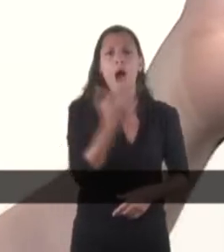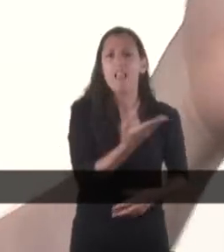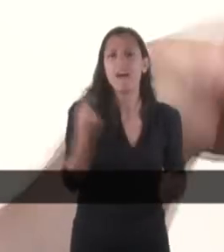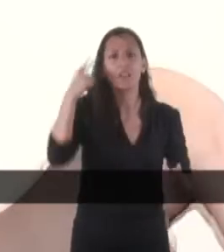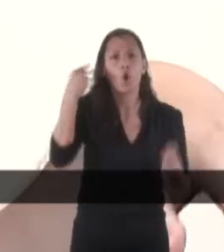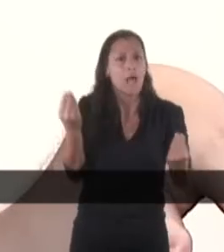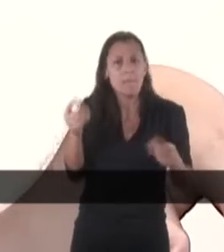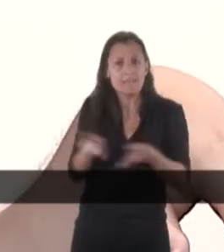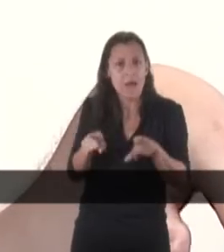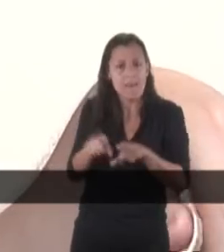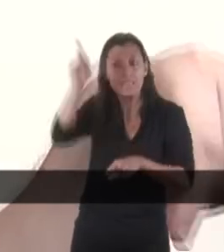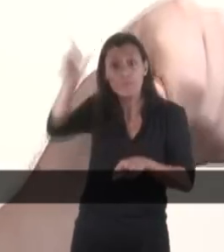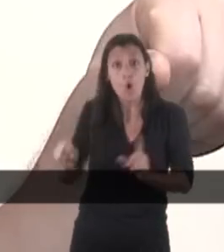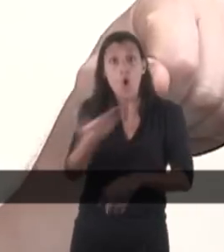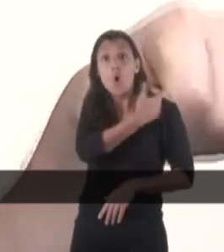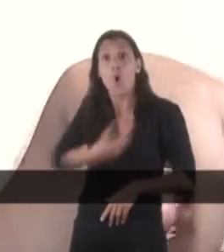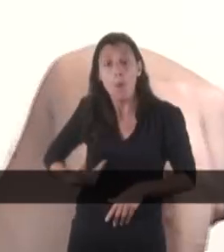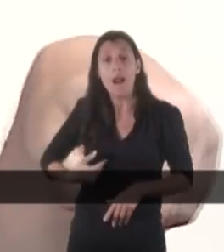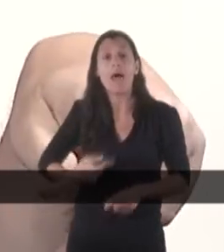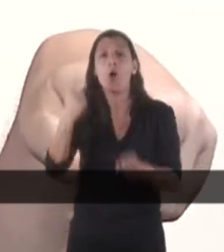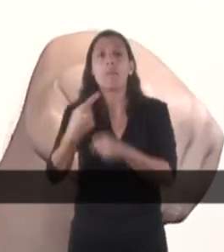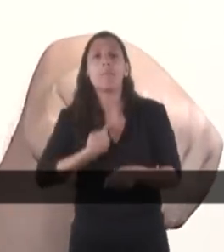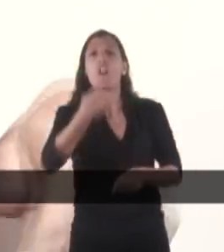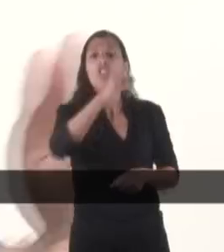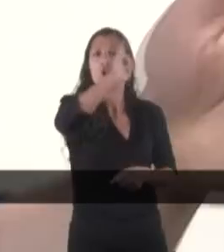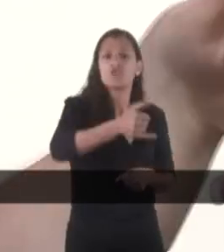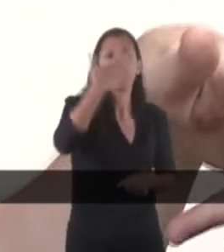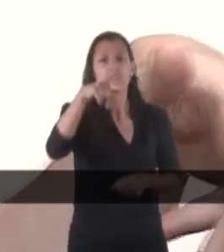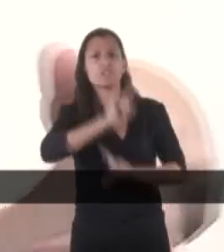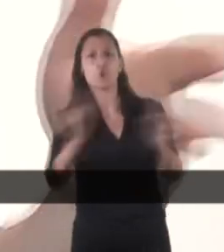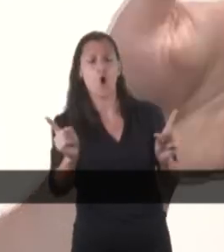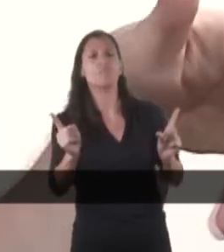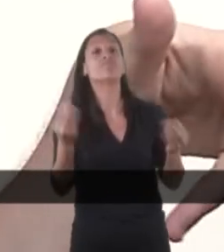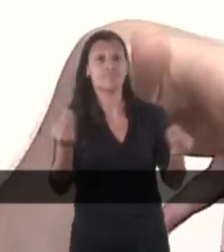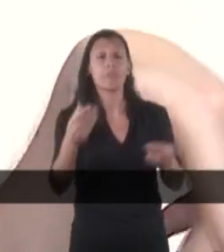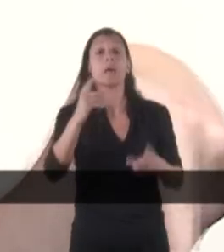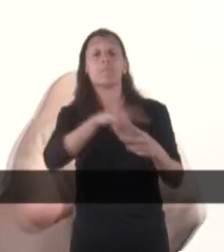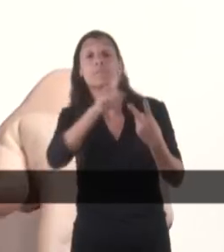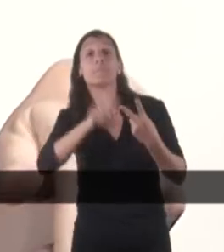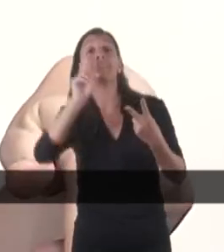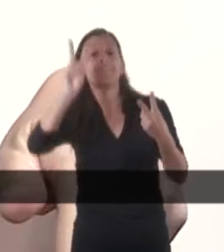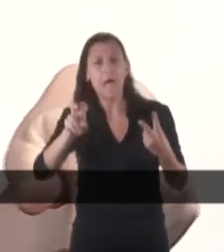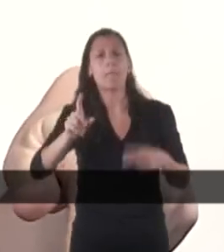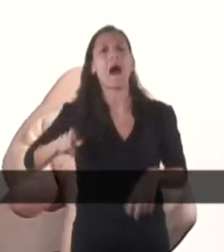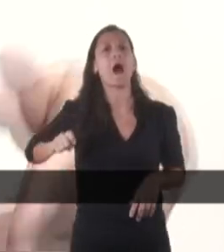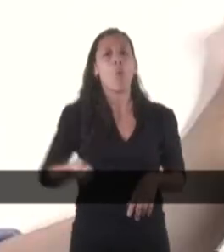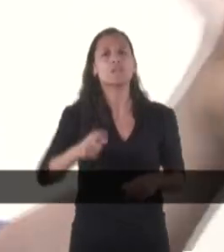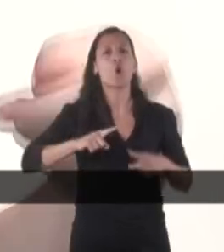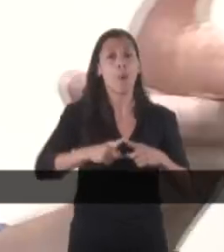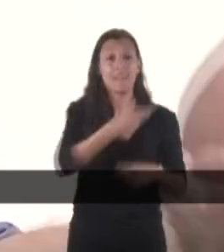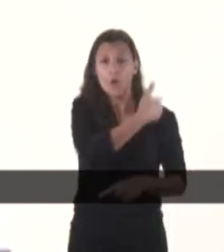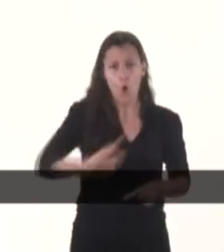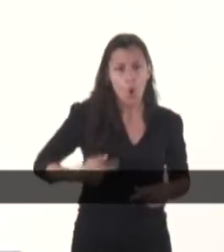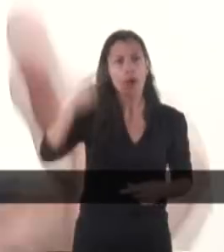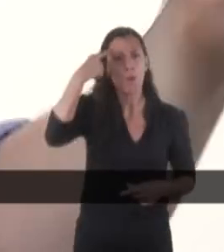y vuelta del gobernador de Entre Ríos y si en medio de lo que va a ser la investigación que se viene en el juicio político, el gobierno tiene la idea de